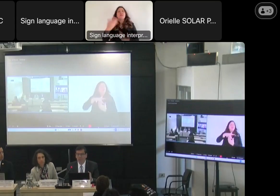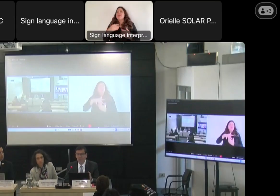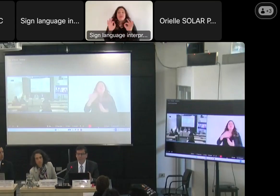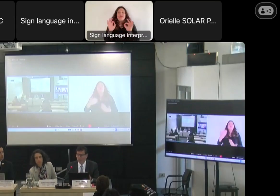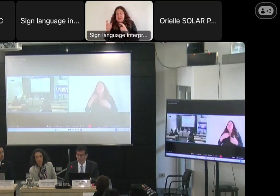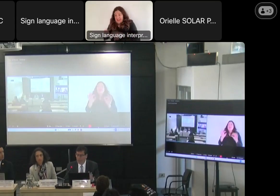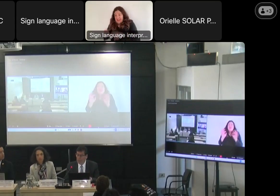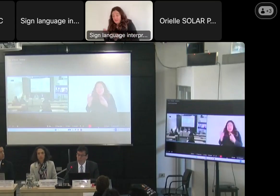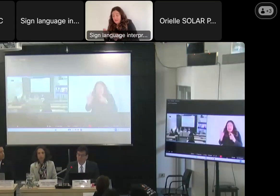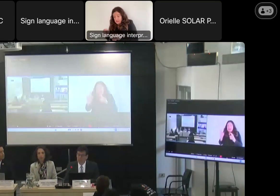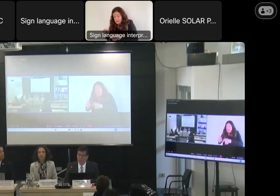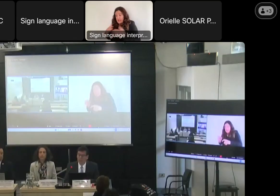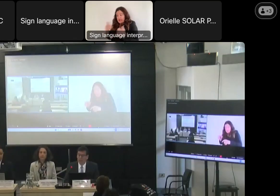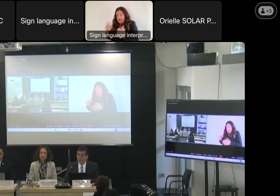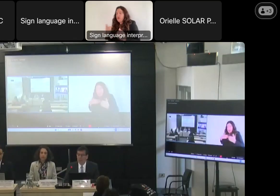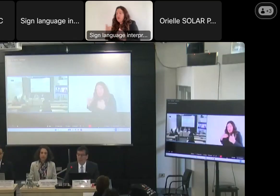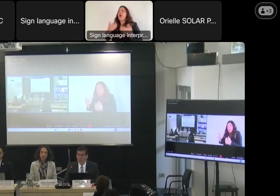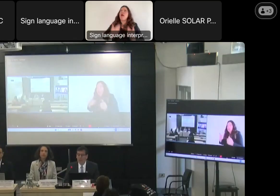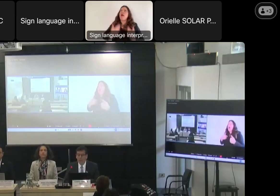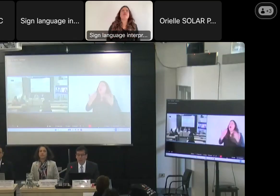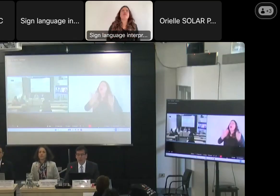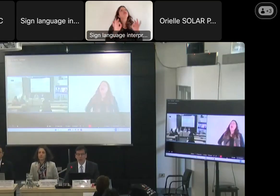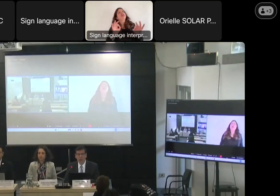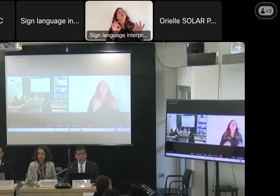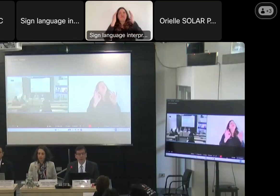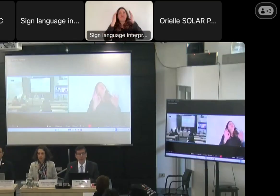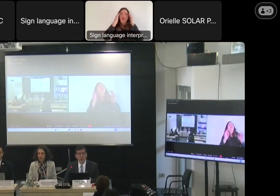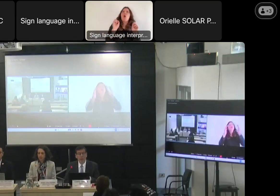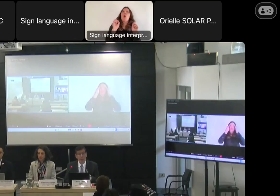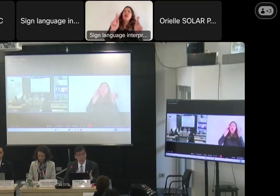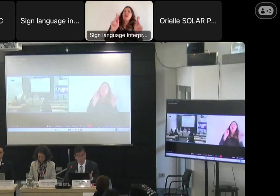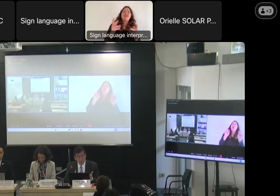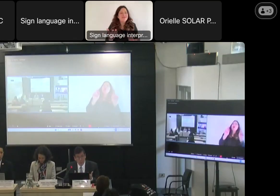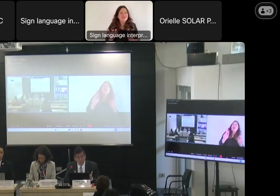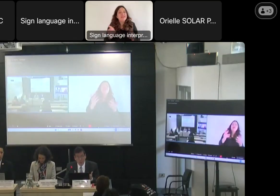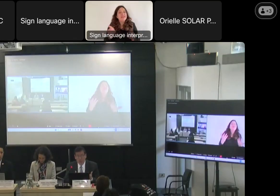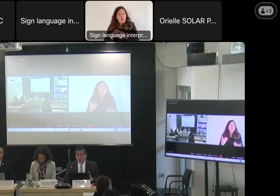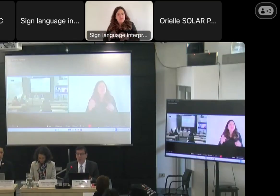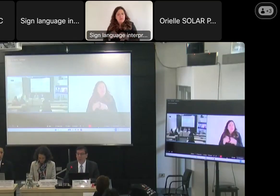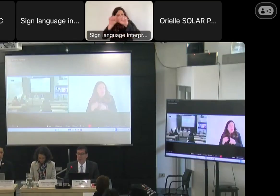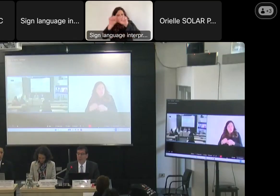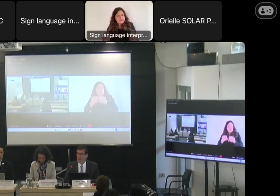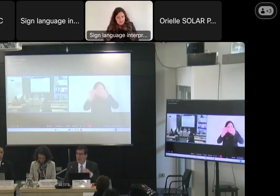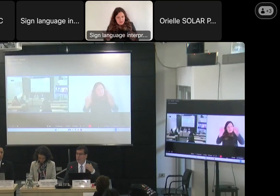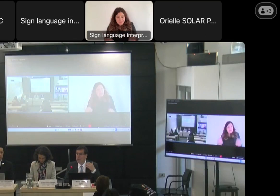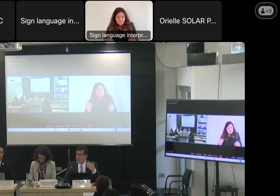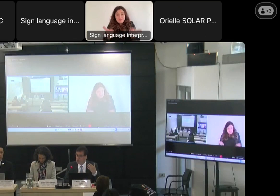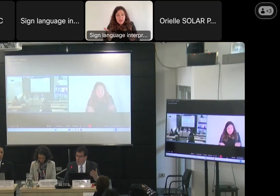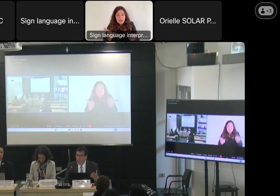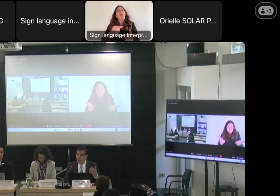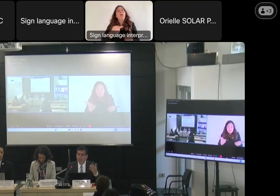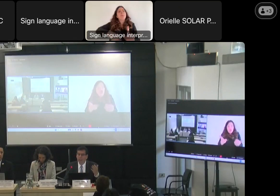social de las personas. Asimismo, la salud es producto no solo de la acción de los sistemas de salud, sino también de diversos